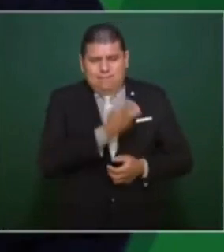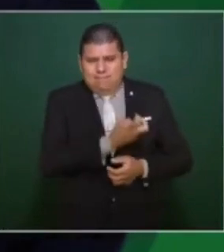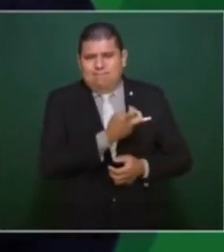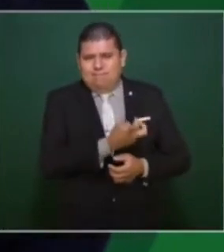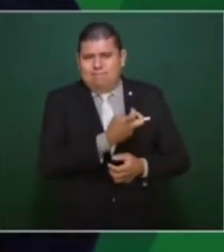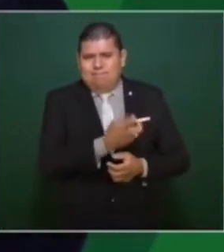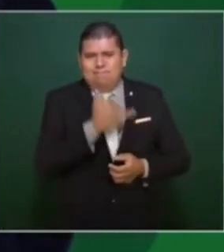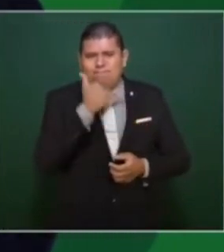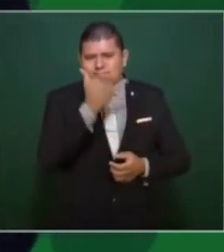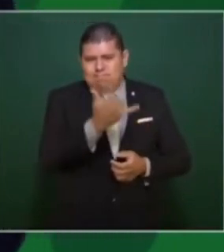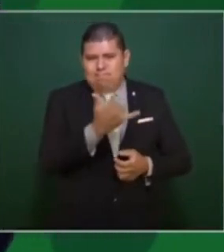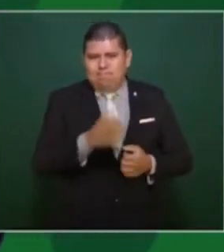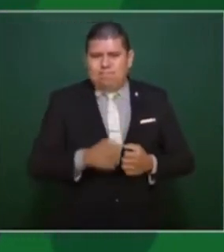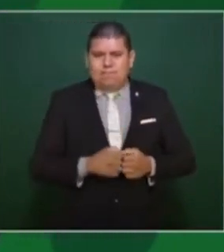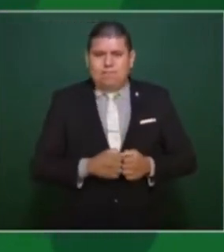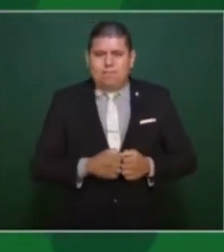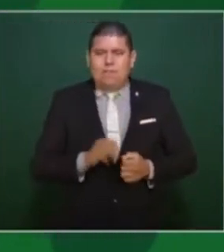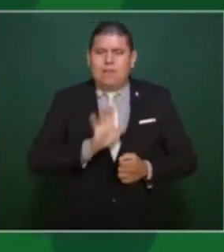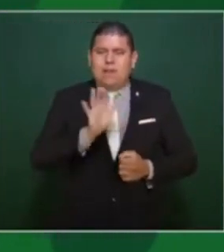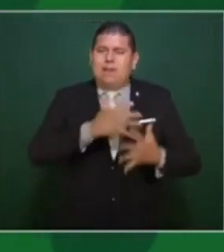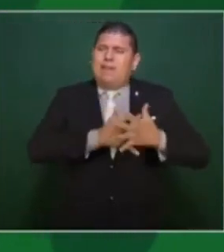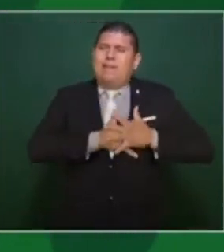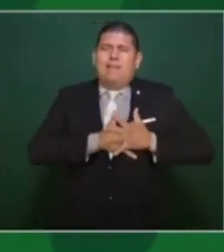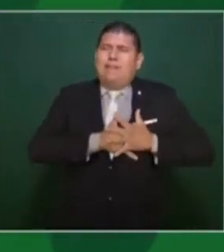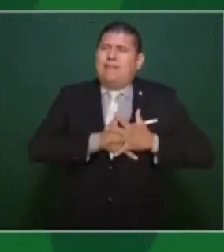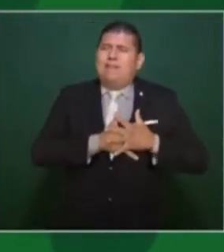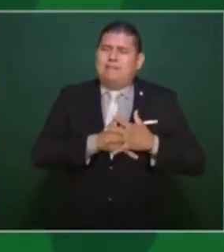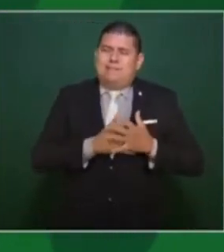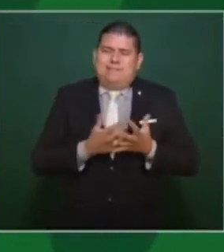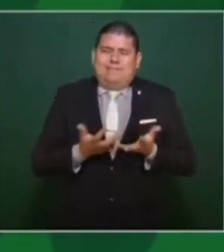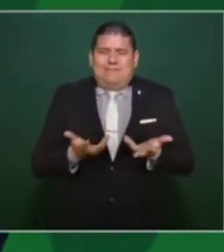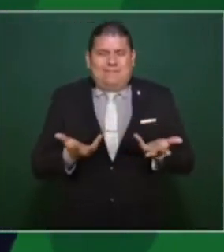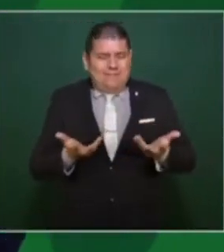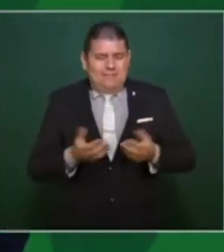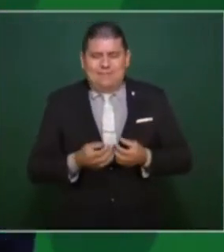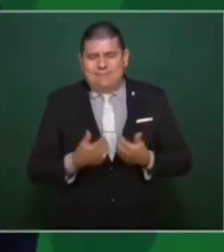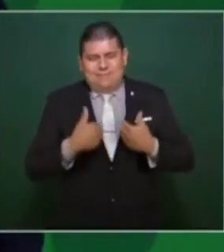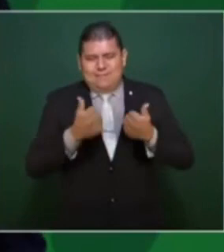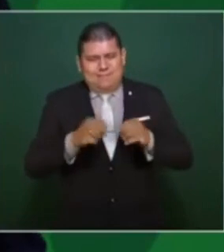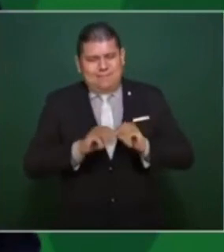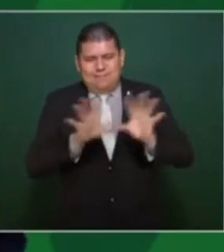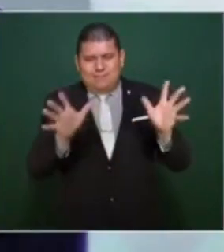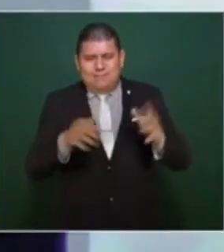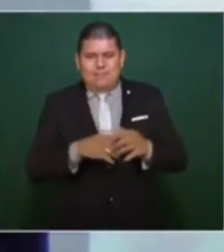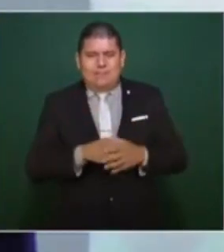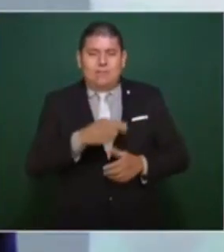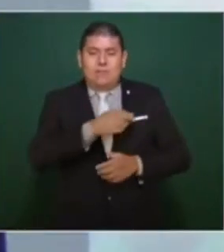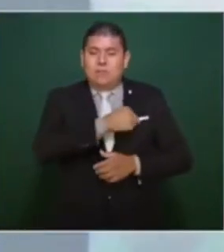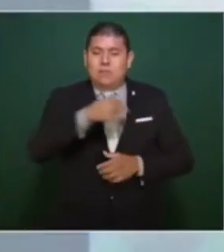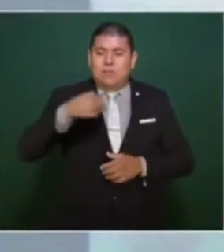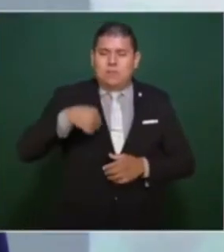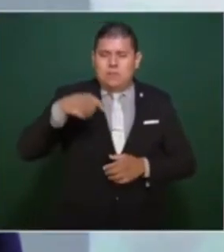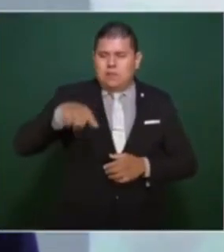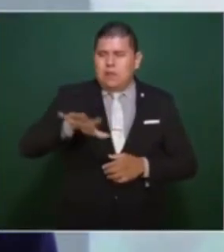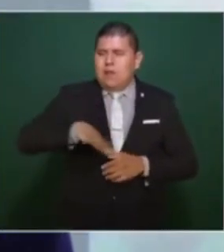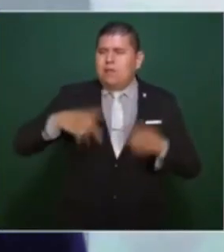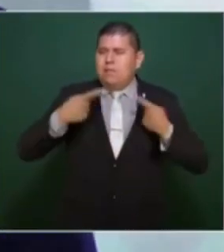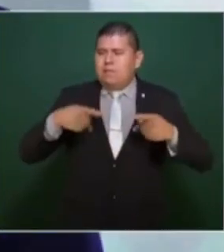que es puro amor. Y claro que le tenemos un profundo amor al